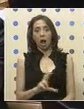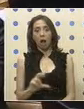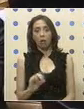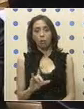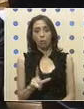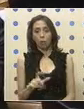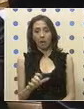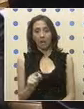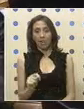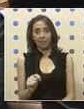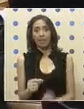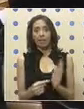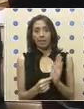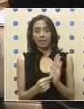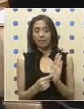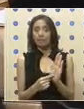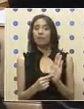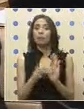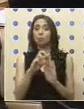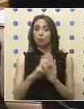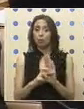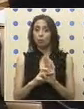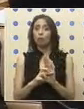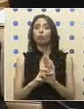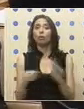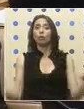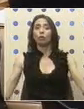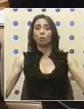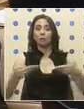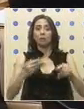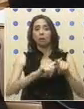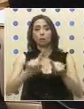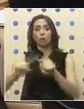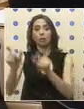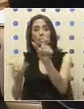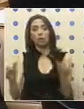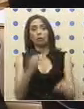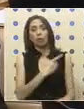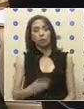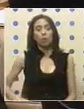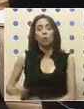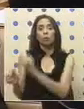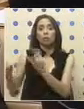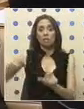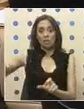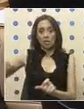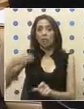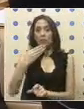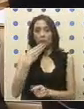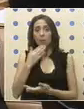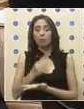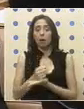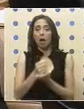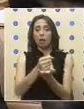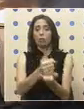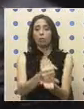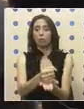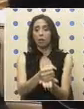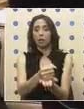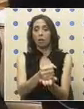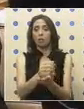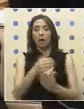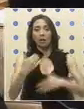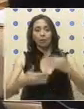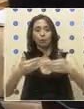moción trabajada muy transversalmente, incluso con senadores que yo entiendo van a facilitar también la ayuda de la